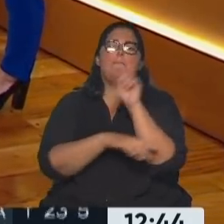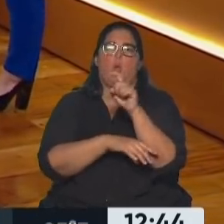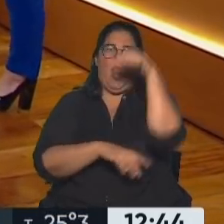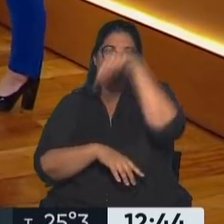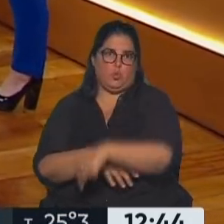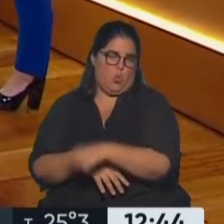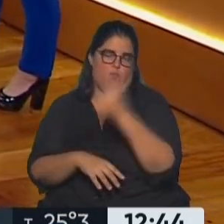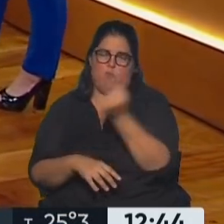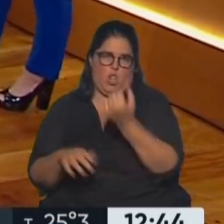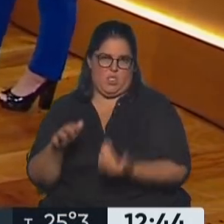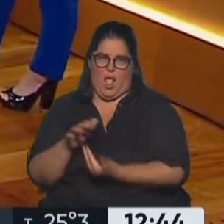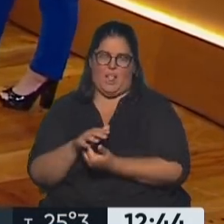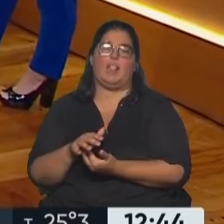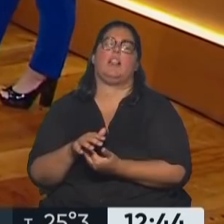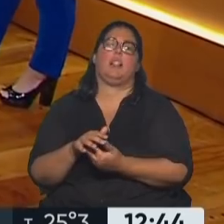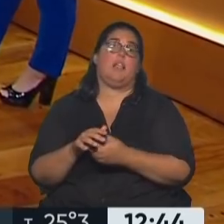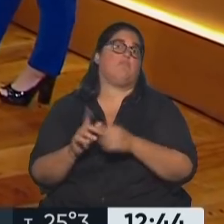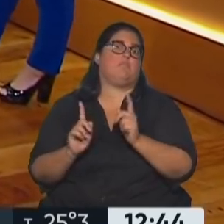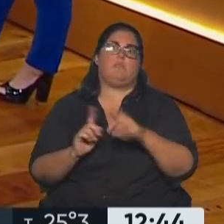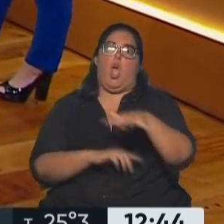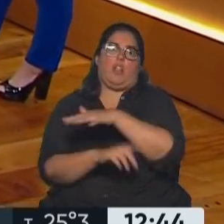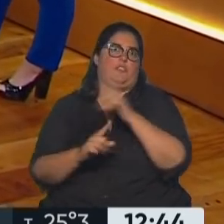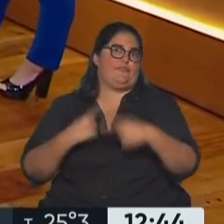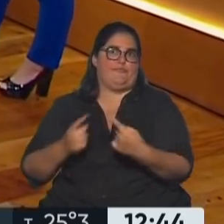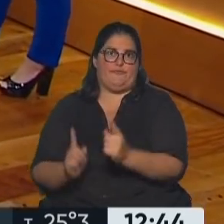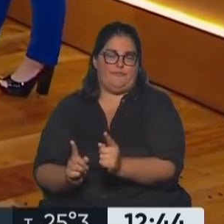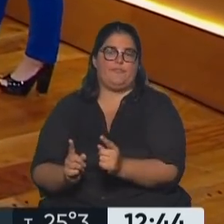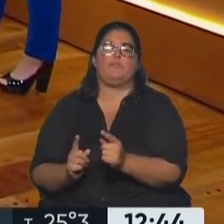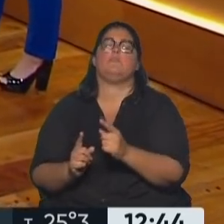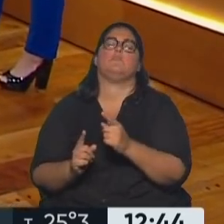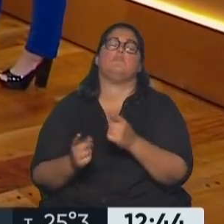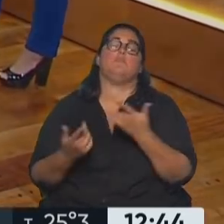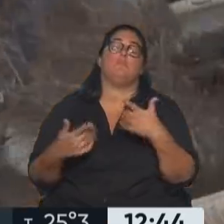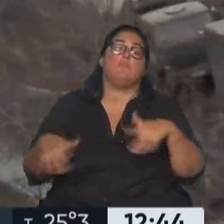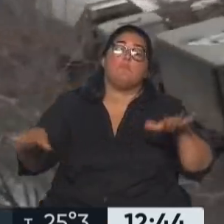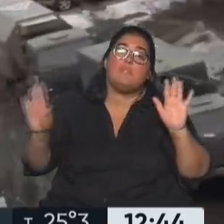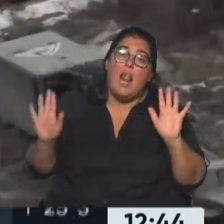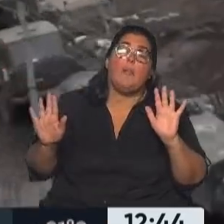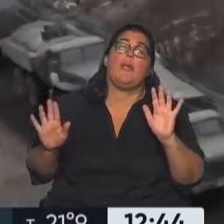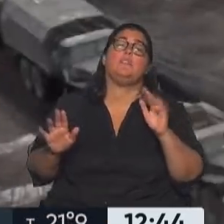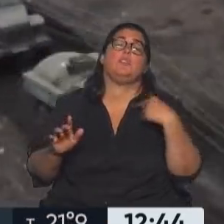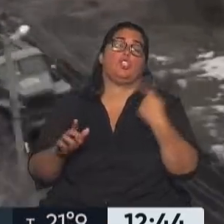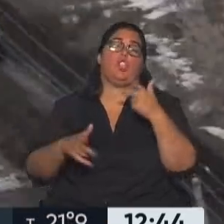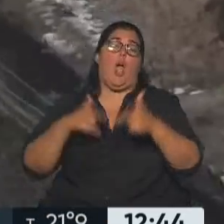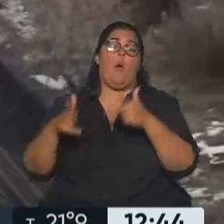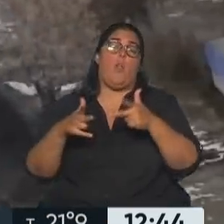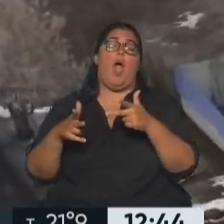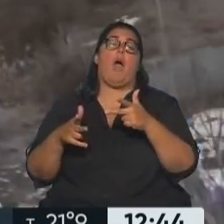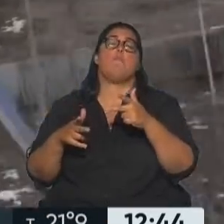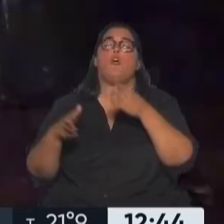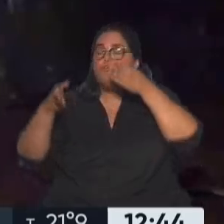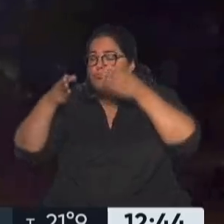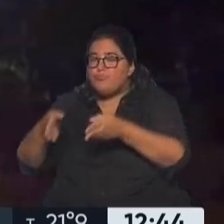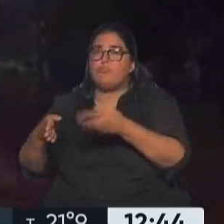sur, que bueno, que también continúa en este contexto y que posiblemente no sea parte de lo que venimos mencionando de dónde va a estar el